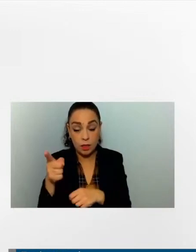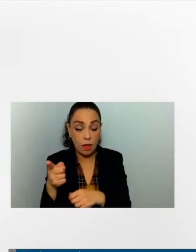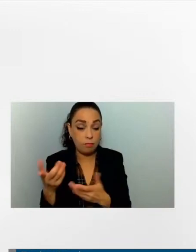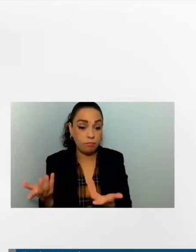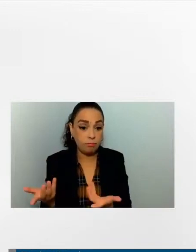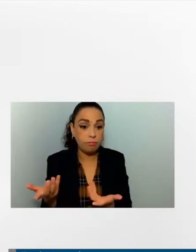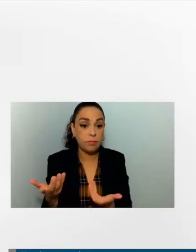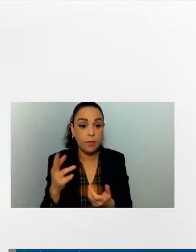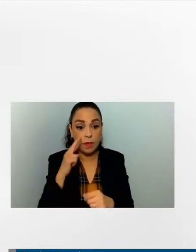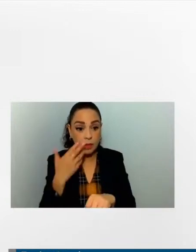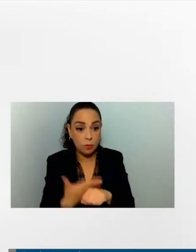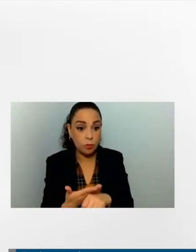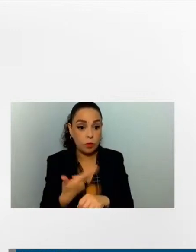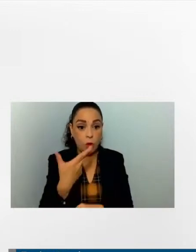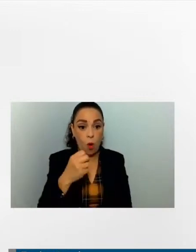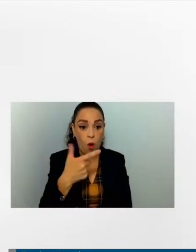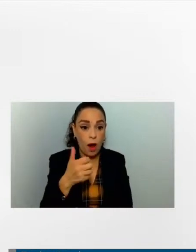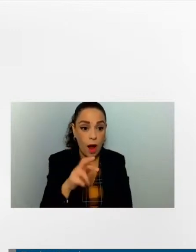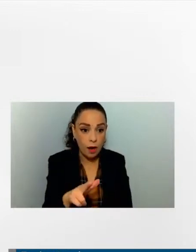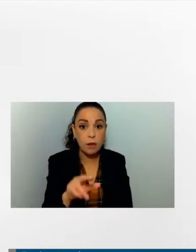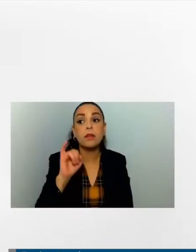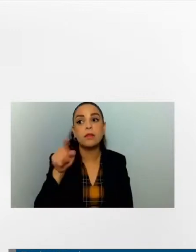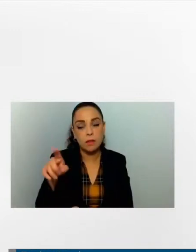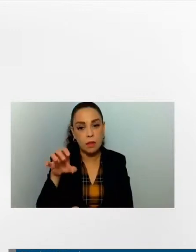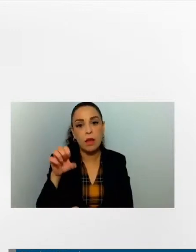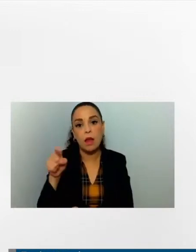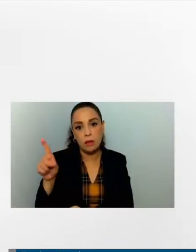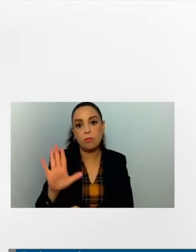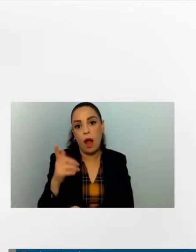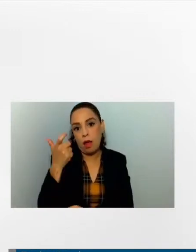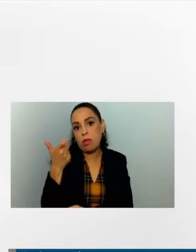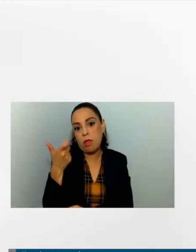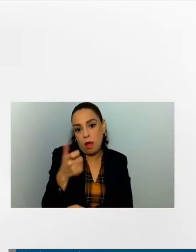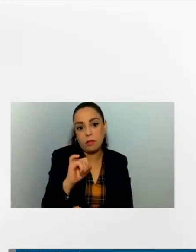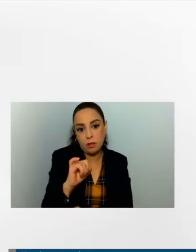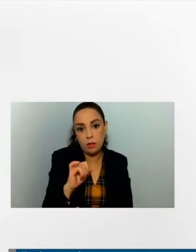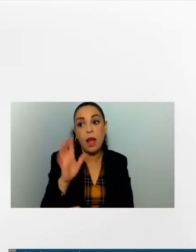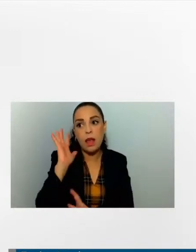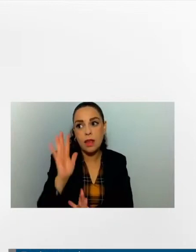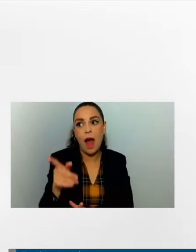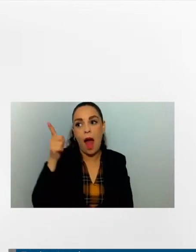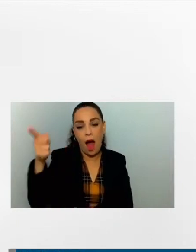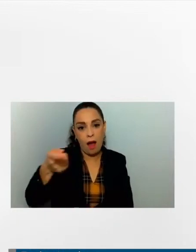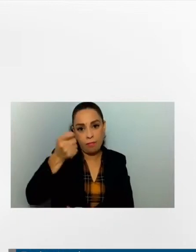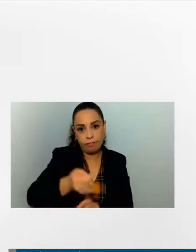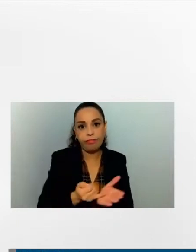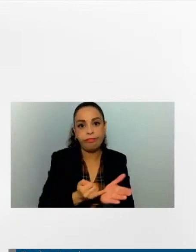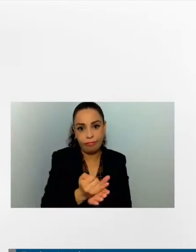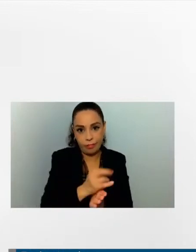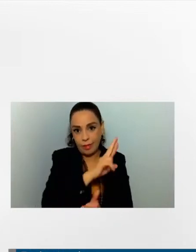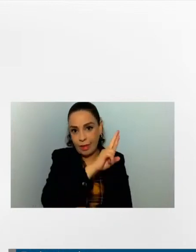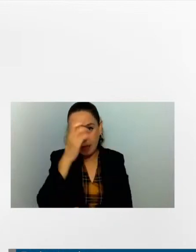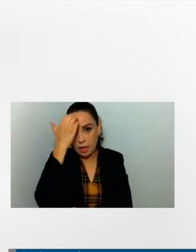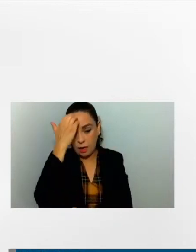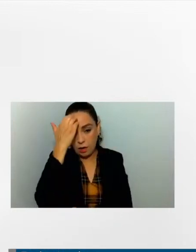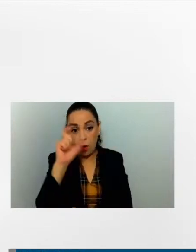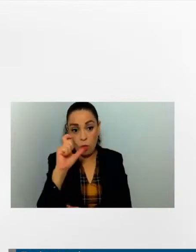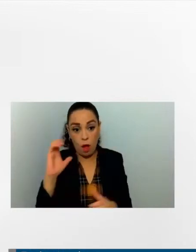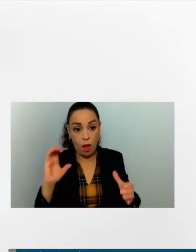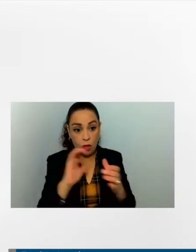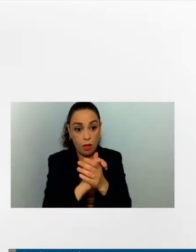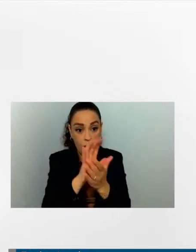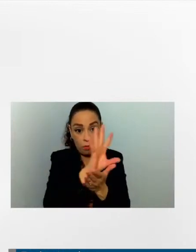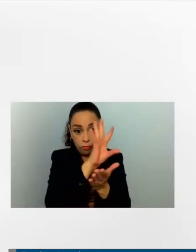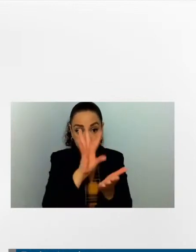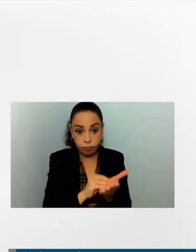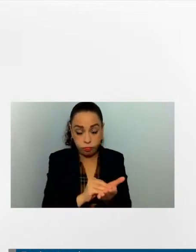económicas, ¿no? Y entonces la Corte pues reconoce esto, pero lo reconoce independientemente si hay matrimonio, ¿no? O sea, cuando hay matrimonio, las